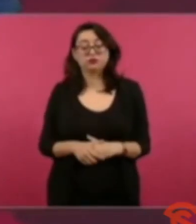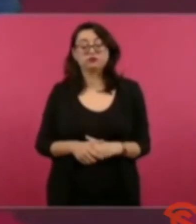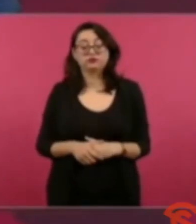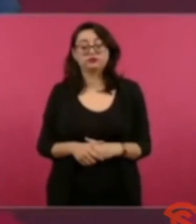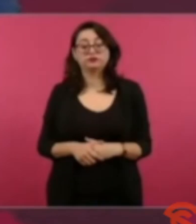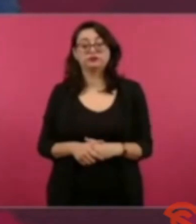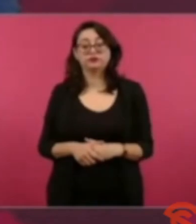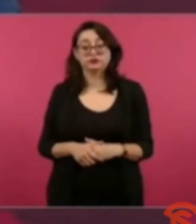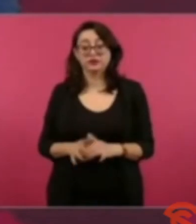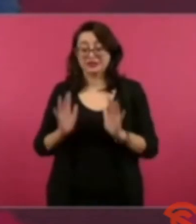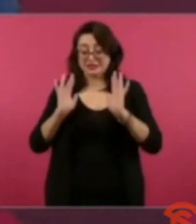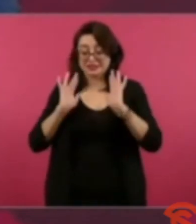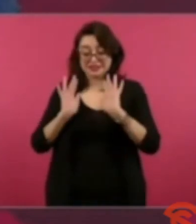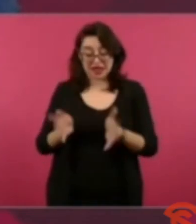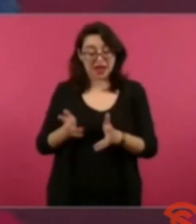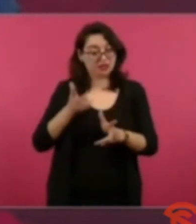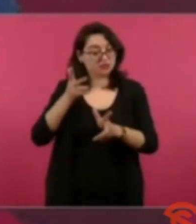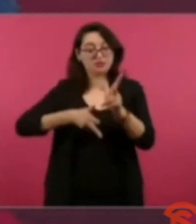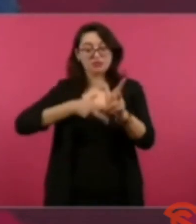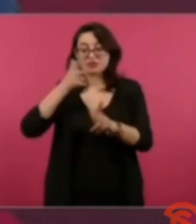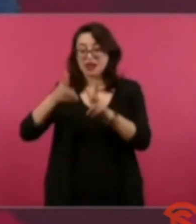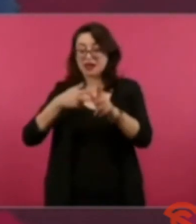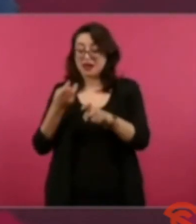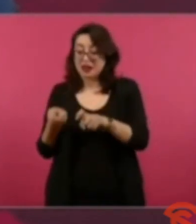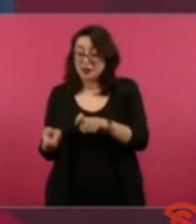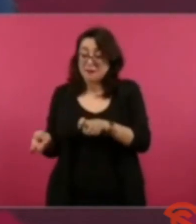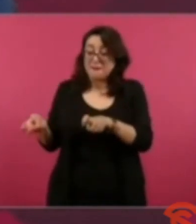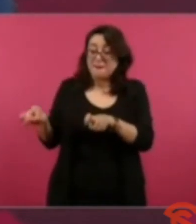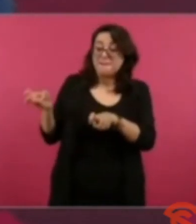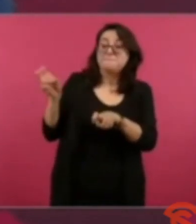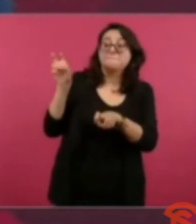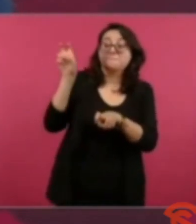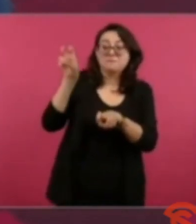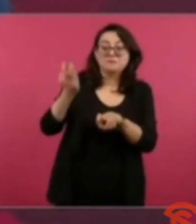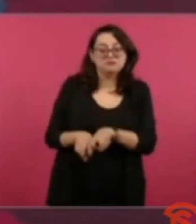viernes y sábado, el 1 y el 2.